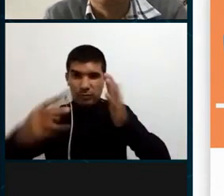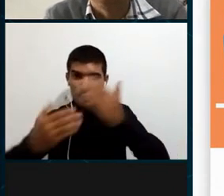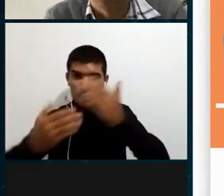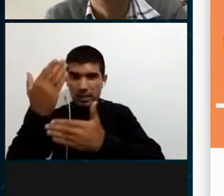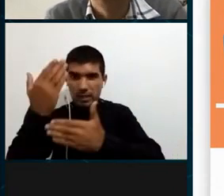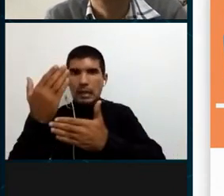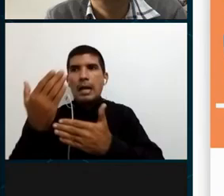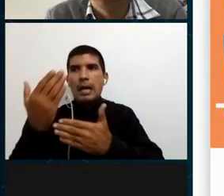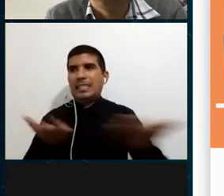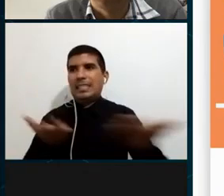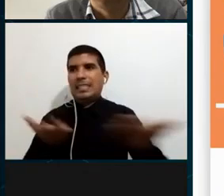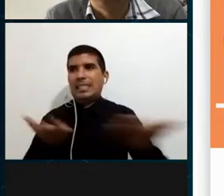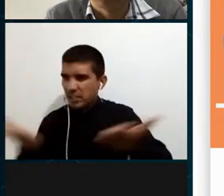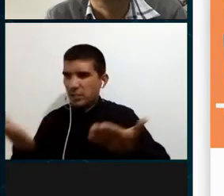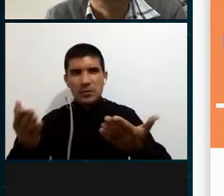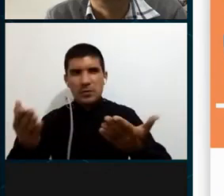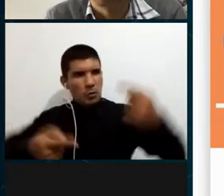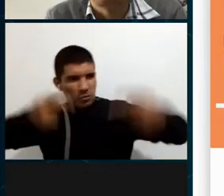más eficientes,